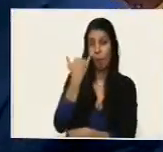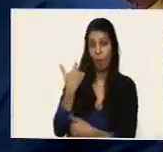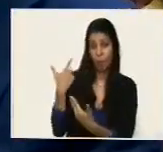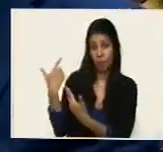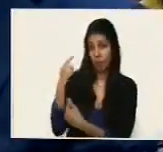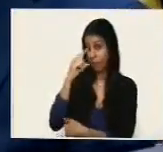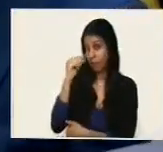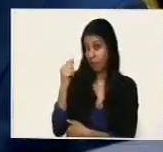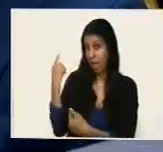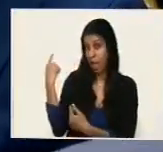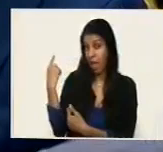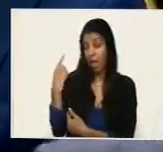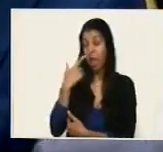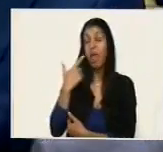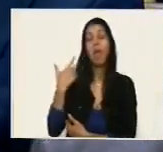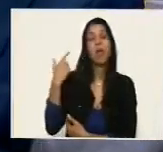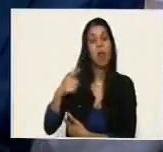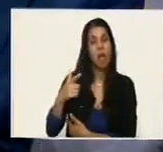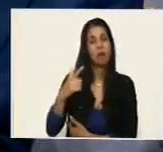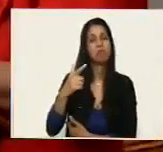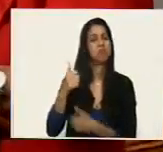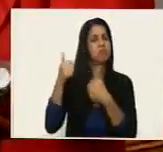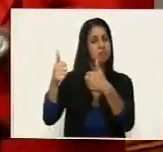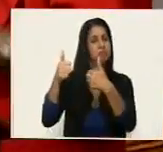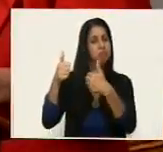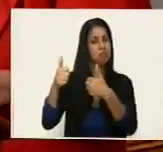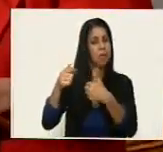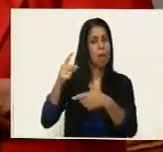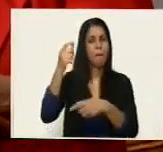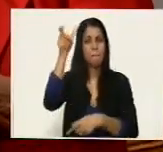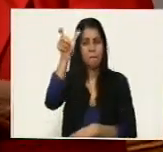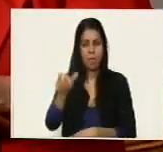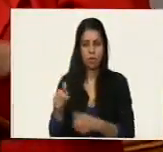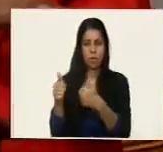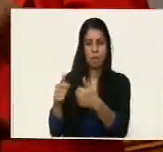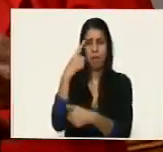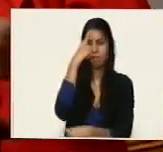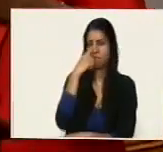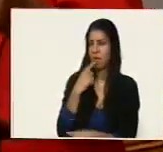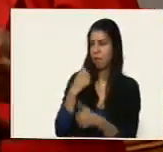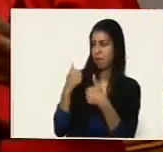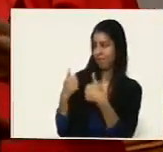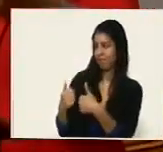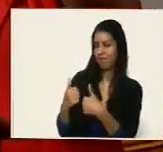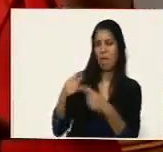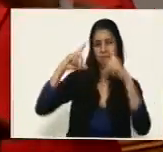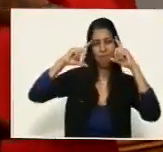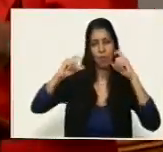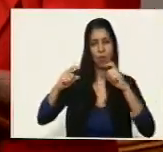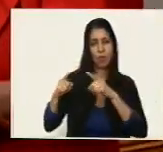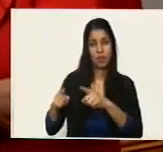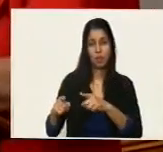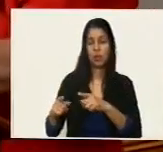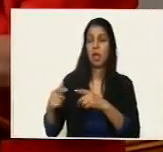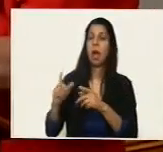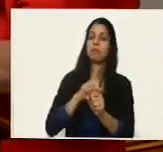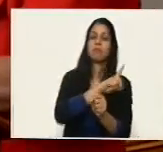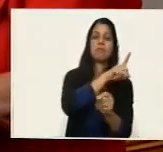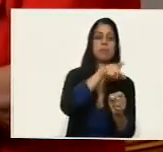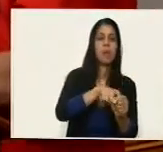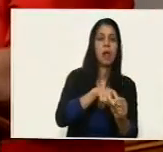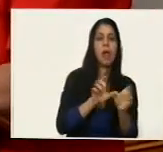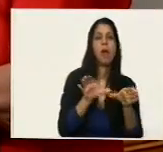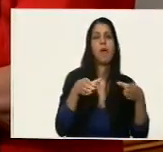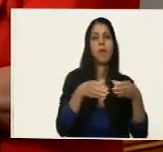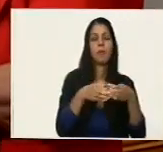que tiene todo el perfil que requiere para hacer el trabajo que demanda este comité de